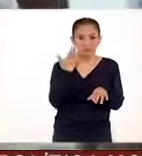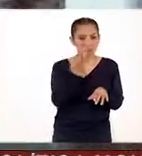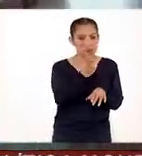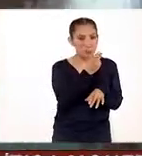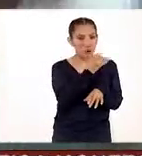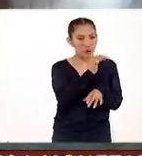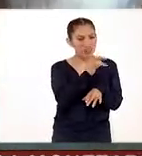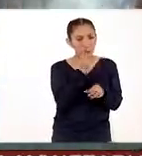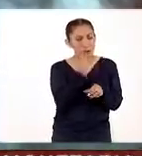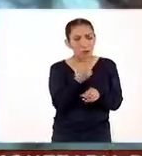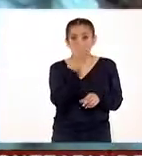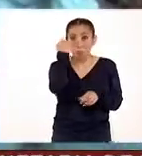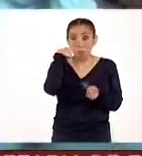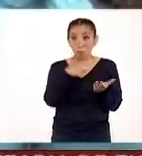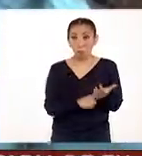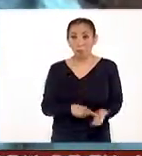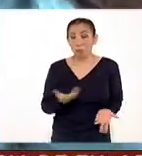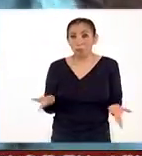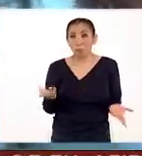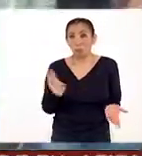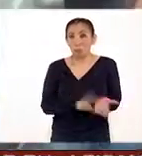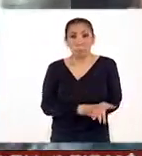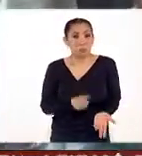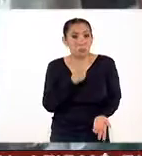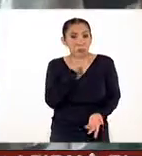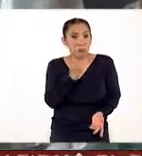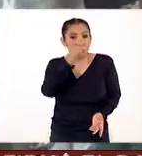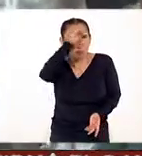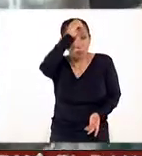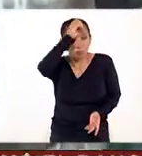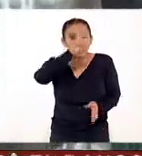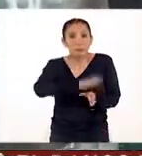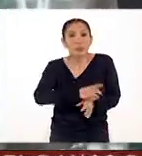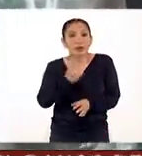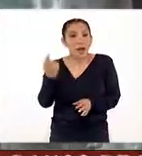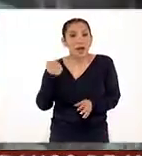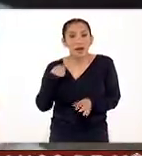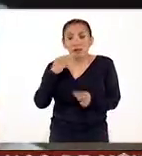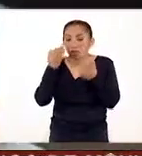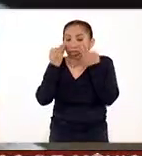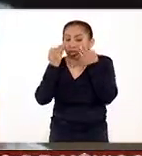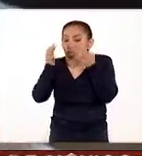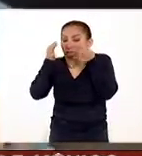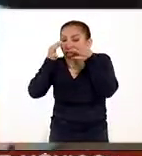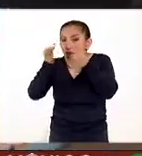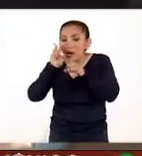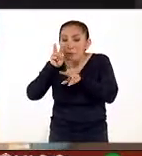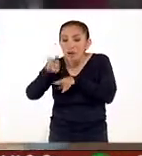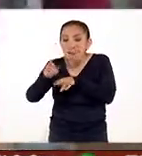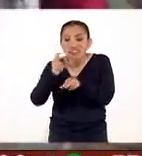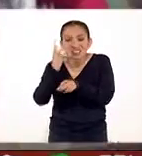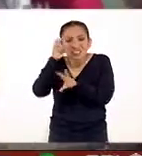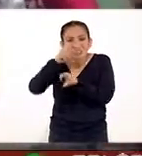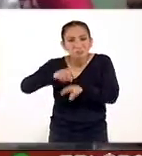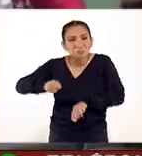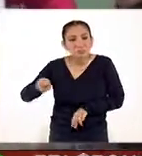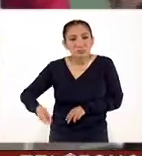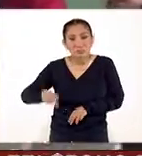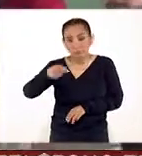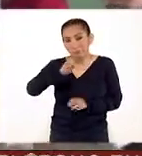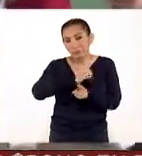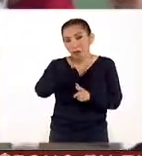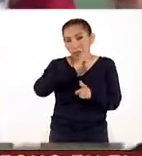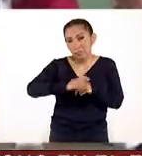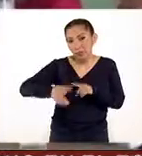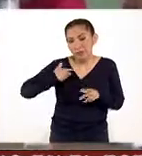¿qué es eso? Es decir, para el niño eso no tiene ningún significado si no lo está viendo, si no lo está analizando. Entonces se lleva